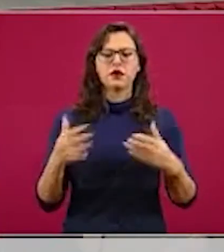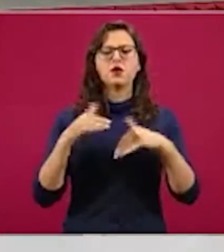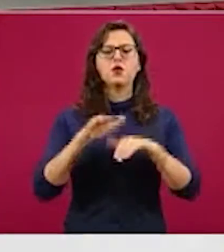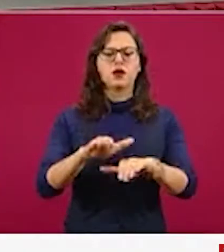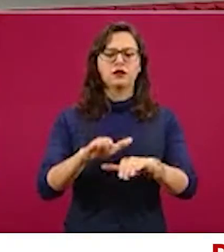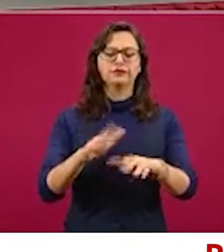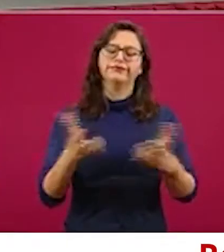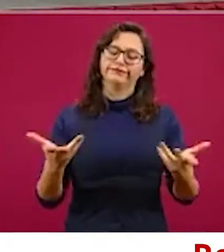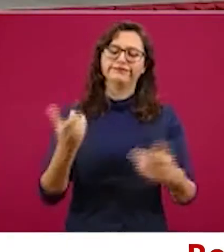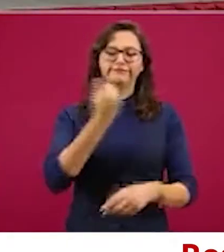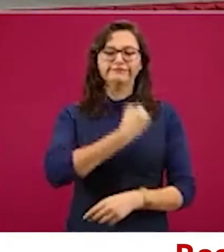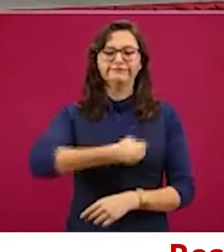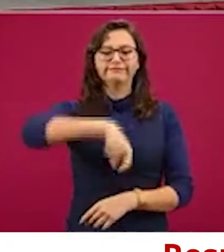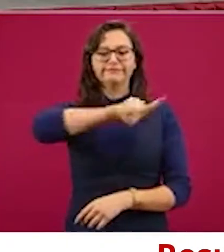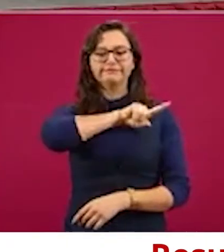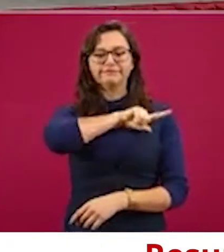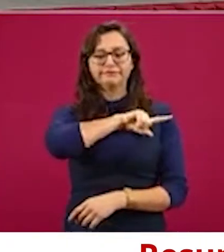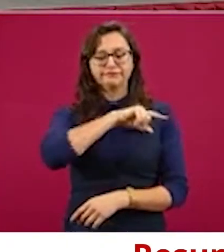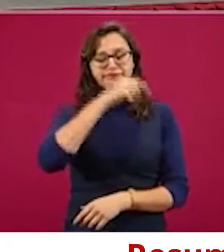de salud.